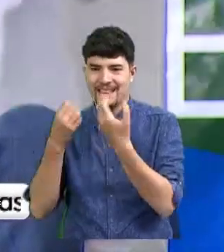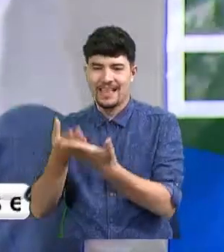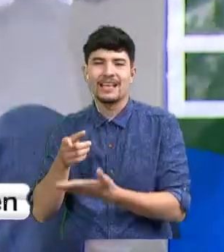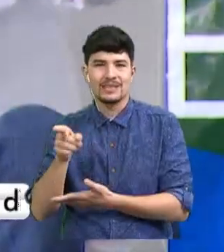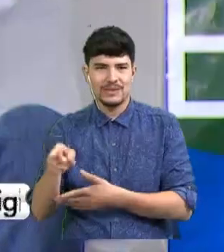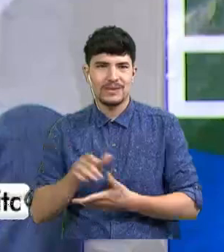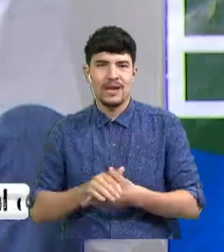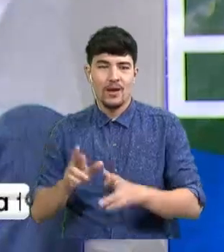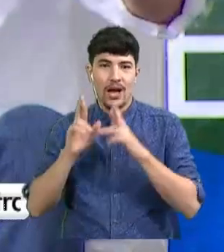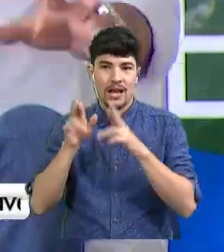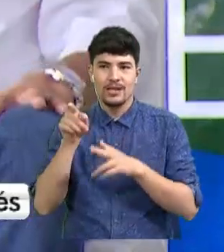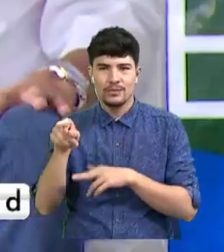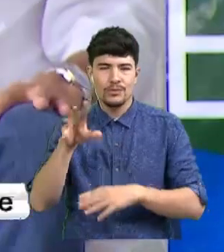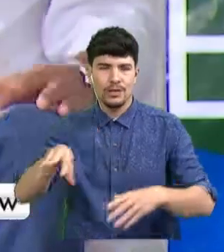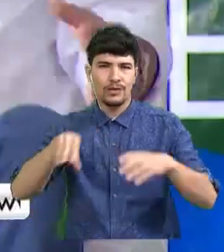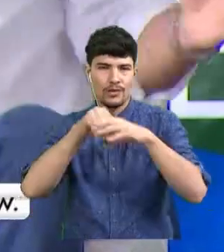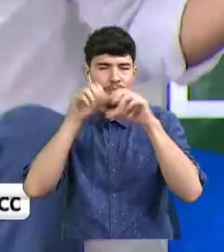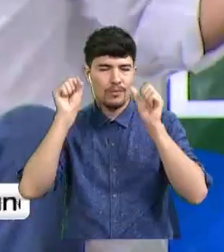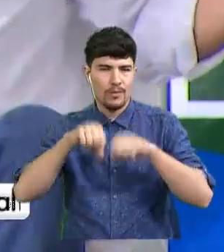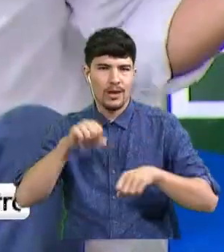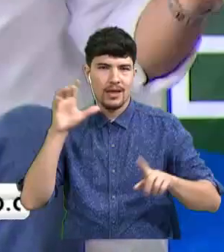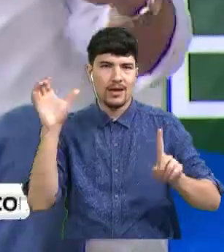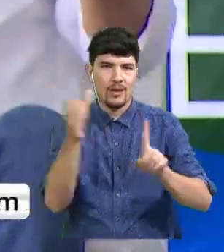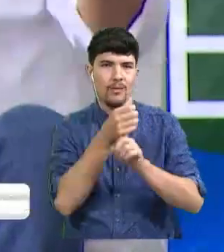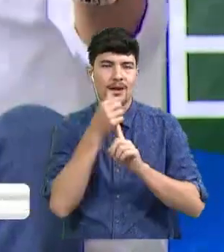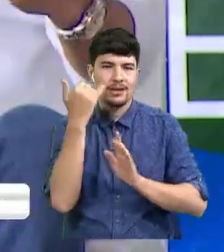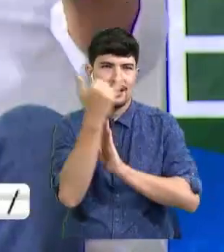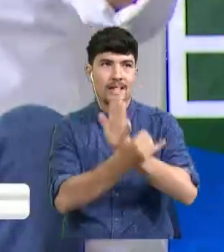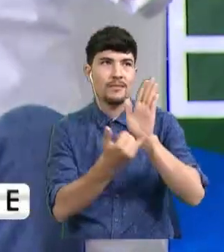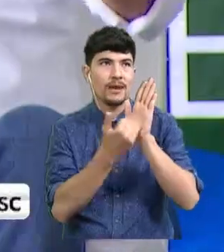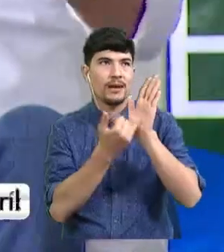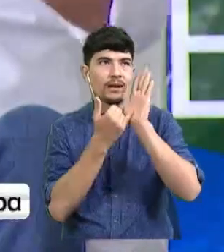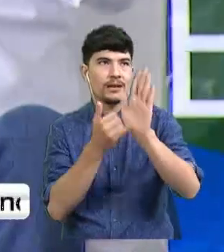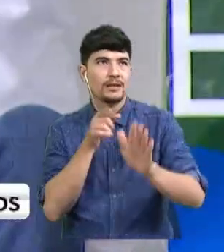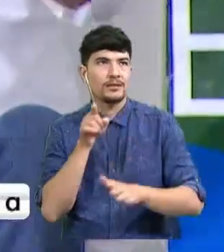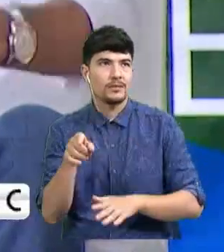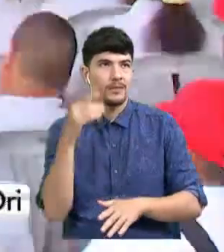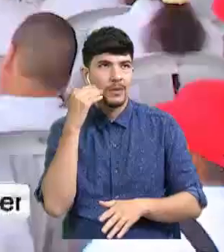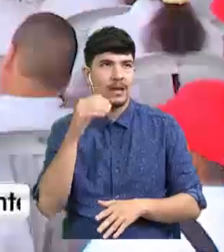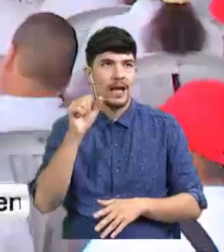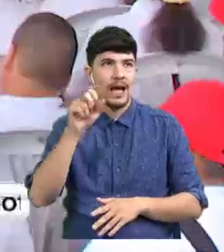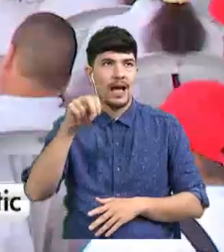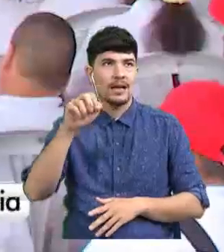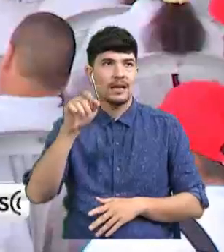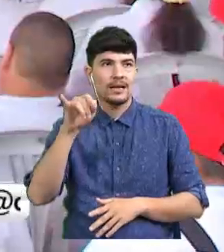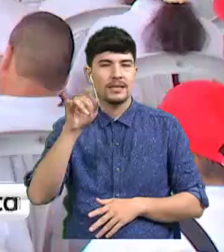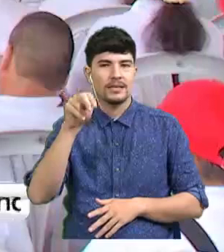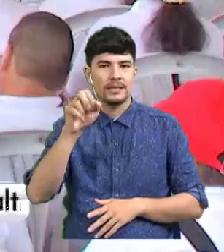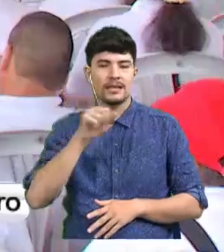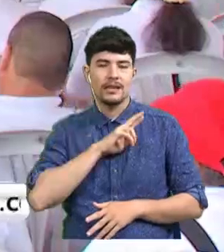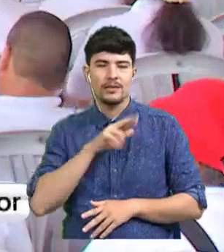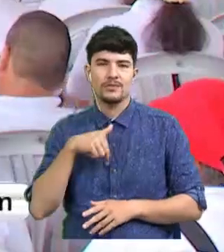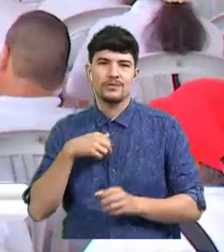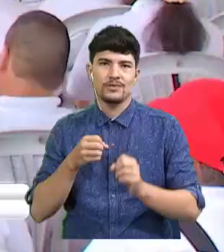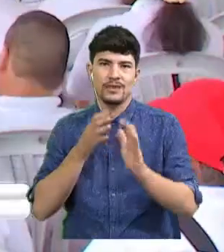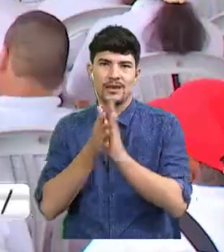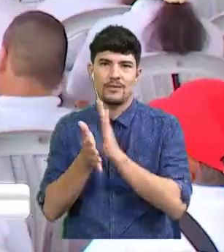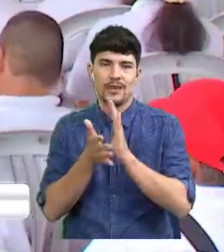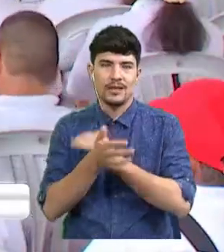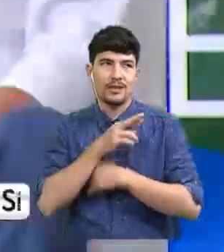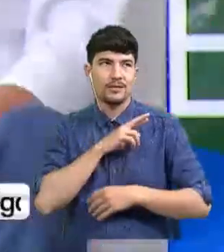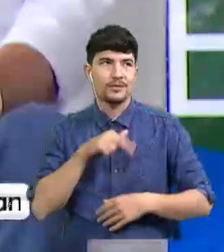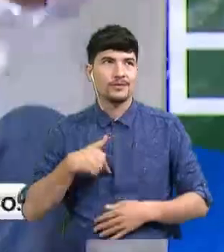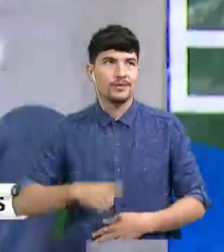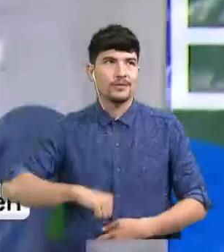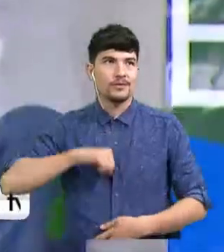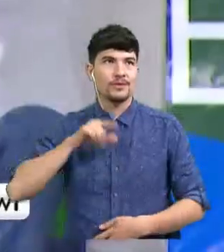bicicleta. Ojalá el TRO pudiera encontrar esa imagen cuando le entregamos esta bicicleta a Ana Cristina y le contemos a los santandereanos lo orgullosos que nos sentimos hoy